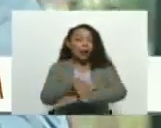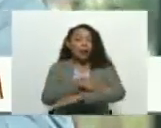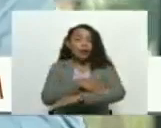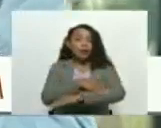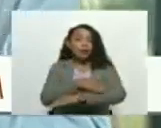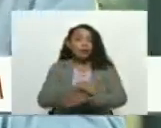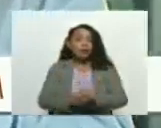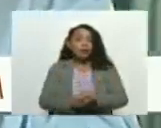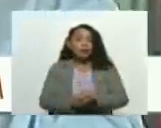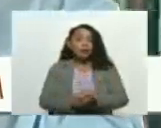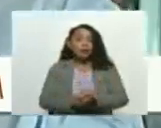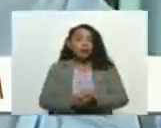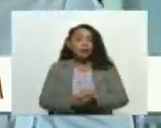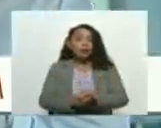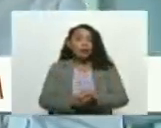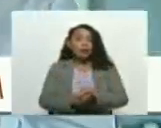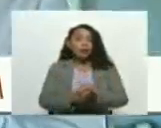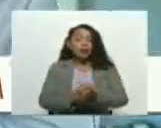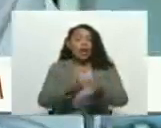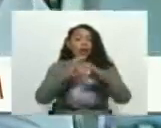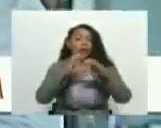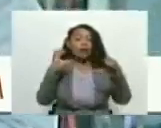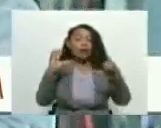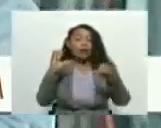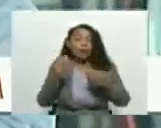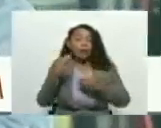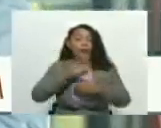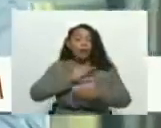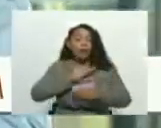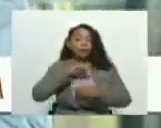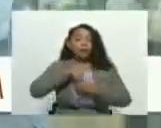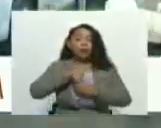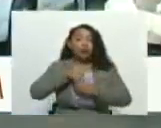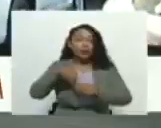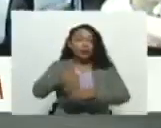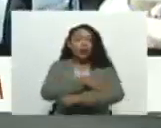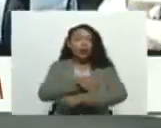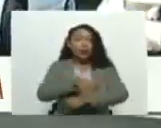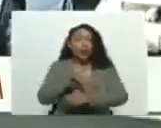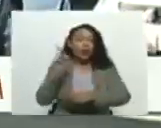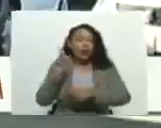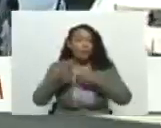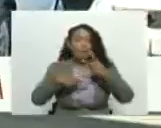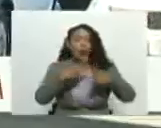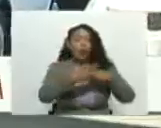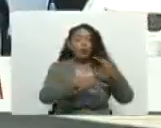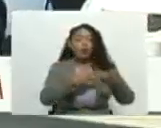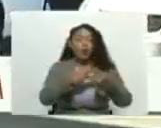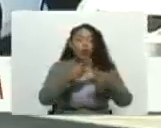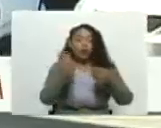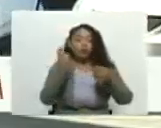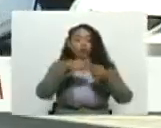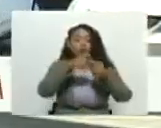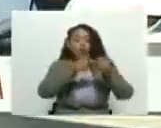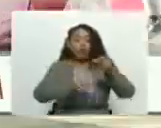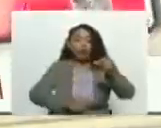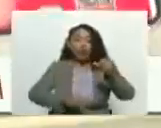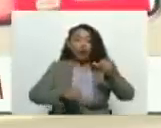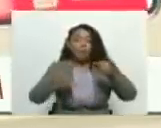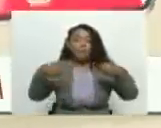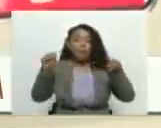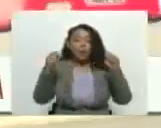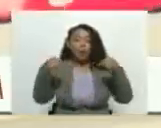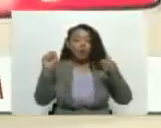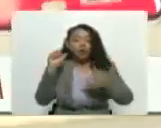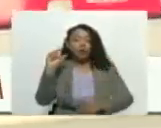transporte suburbano, el transporte interurbano, pero también vamos a hacer un proceso de registro también a los motorizados y a los